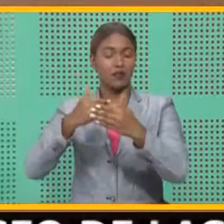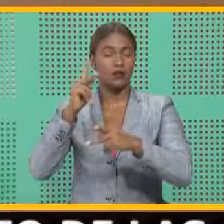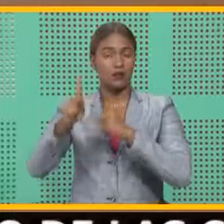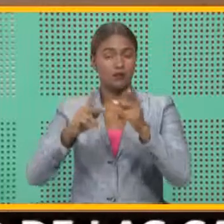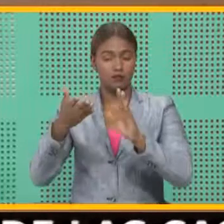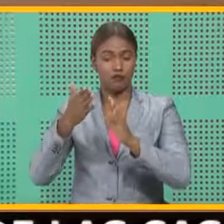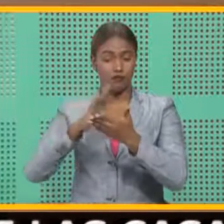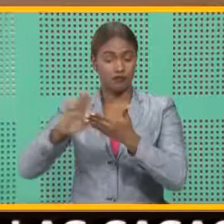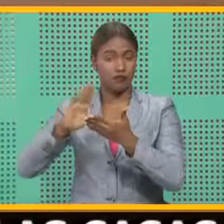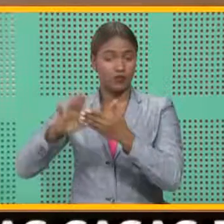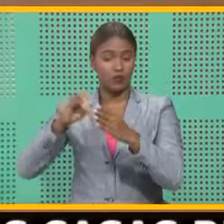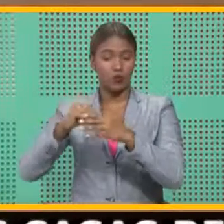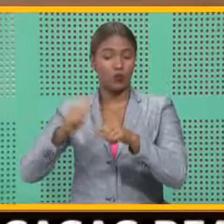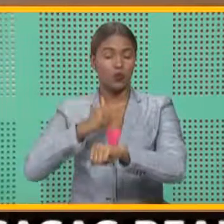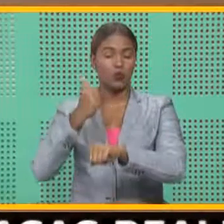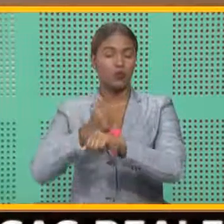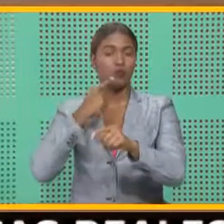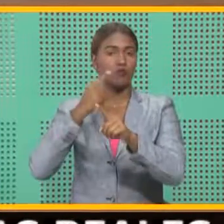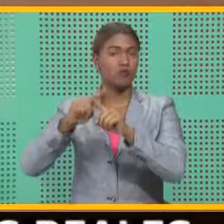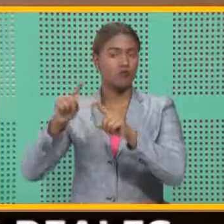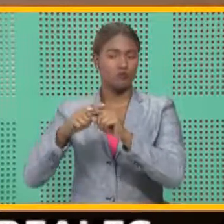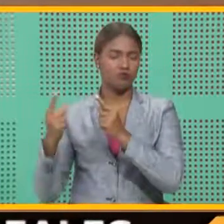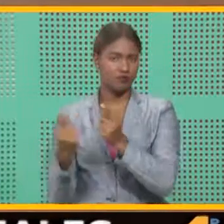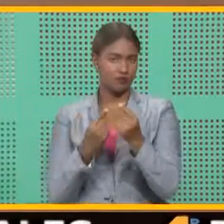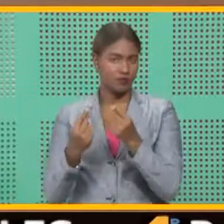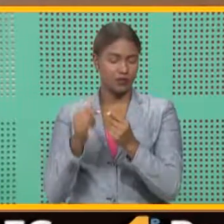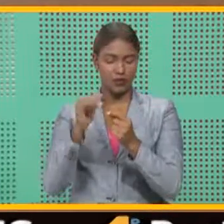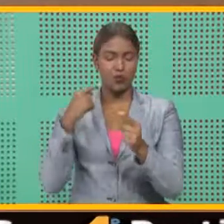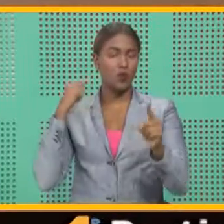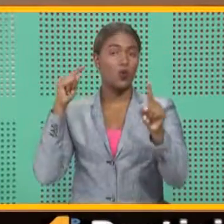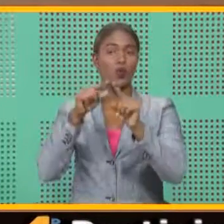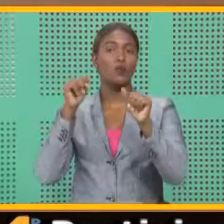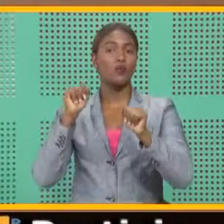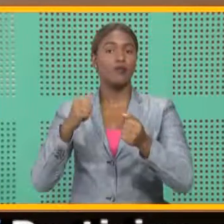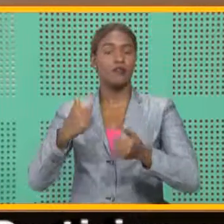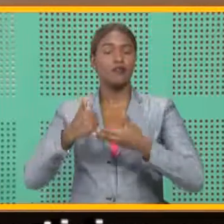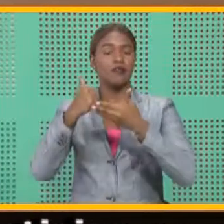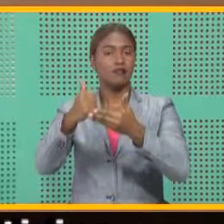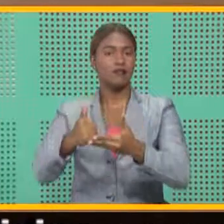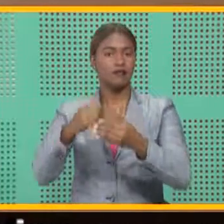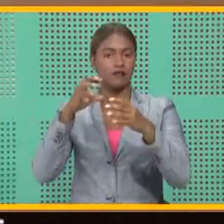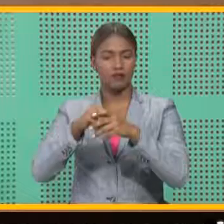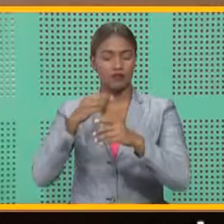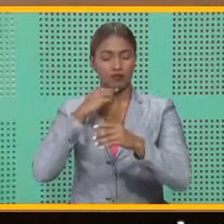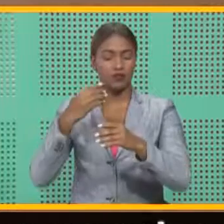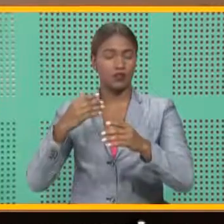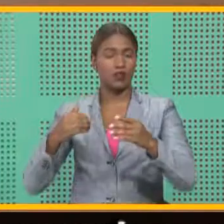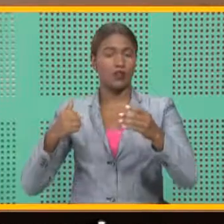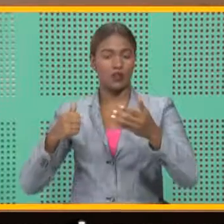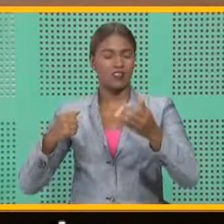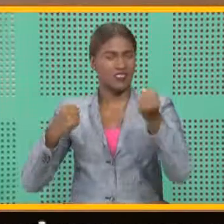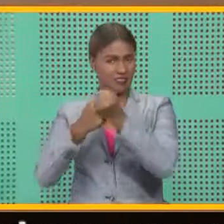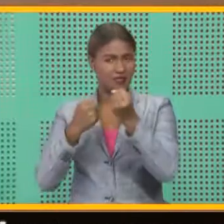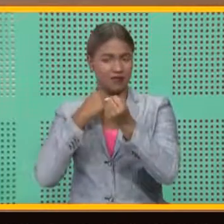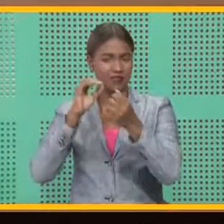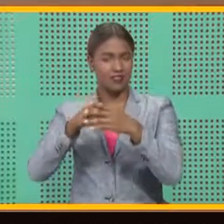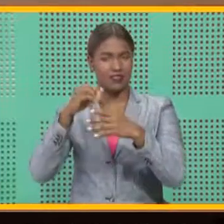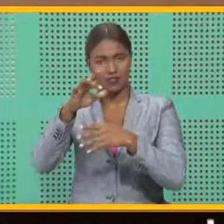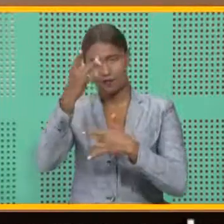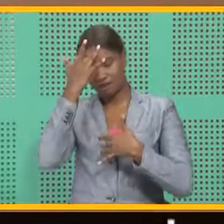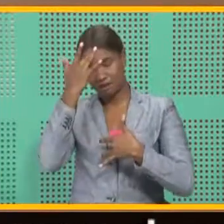sector sanitario a la ejecución de distintas acciones. Esto con el objetivo de contrarrestar el impacto que pueda tener la